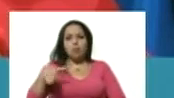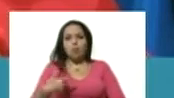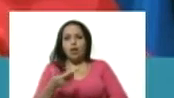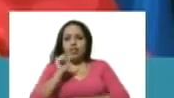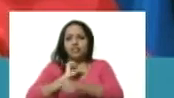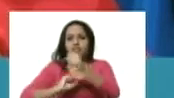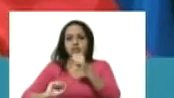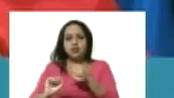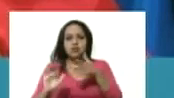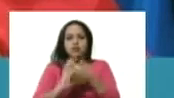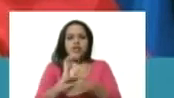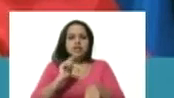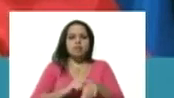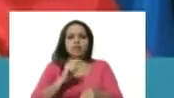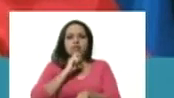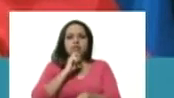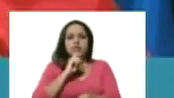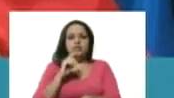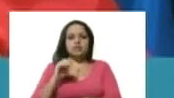los tiempos futuros. Muchas gracias.